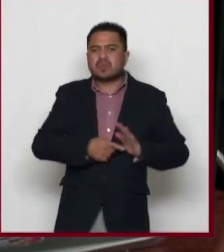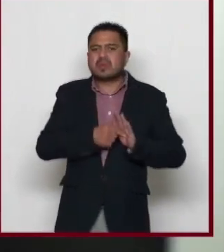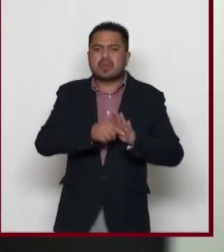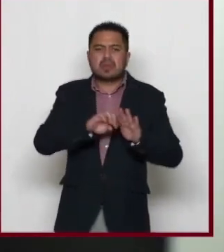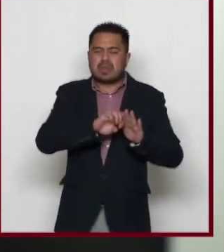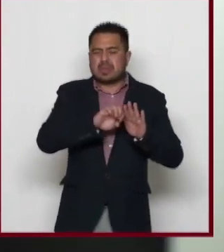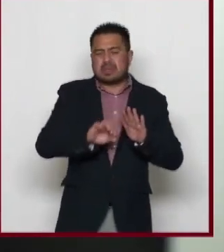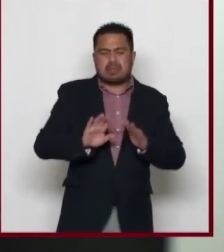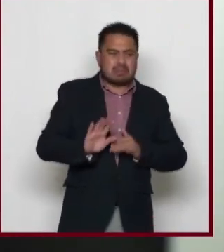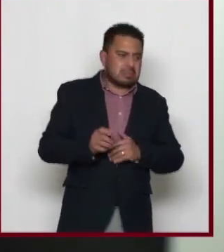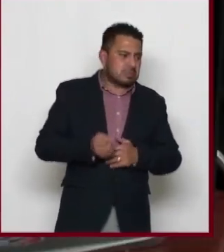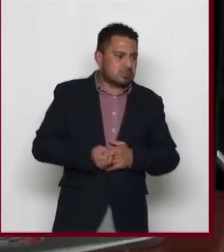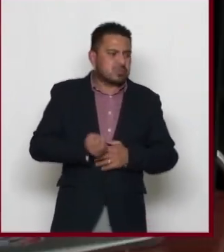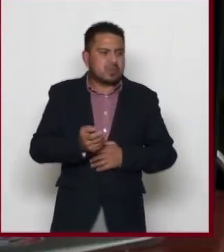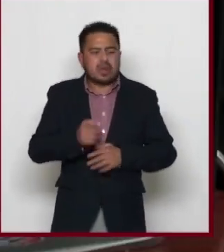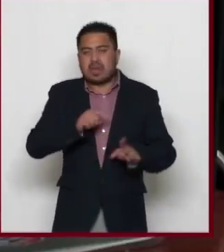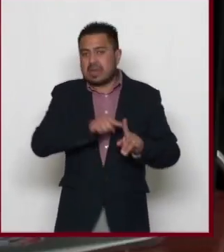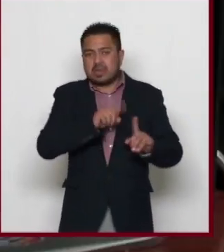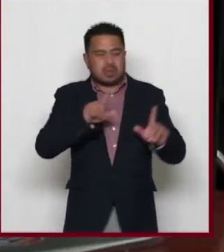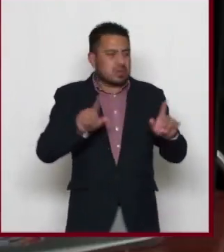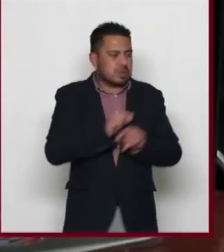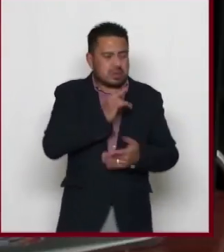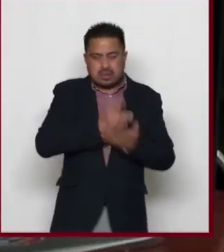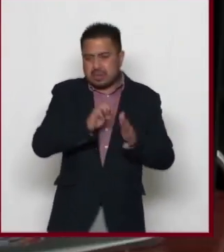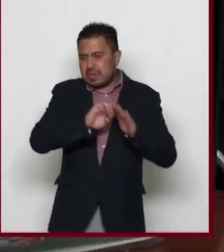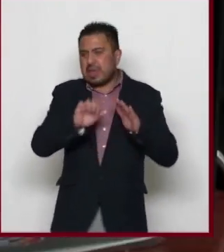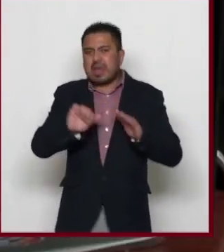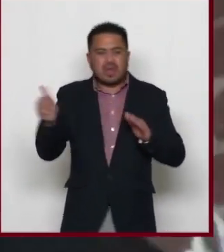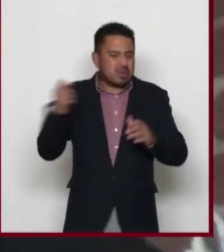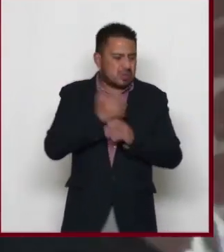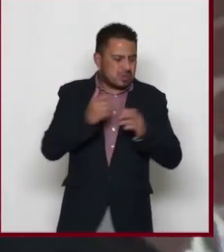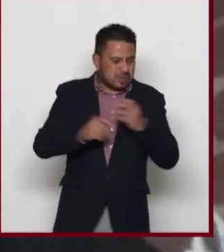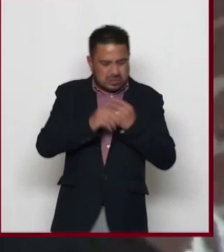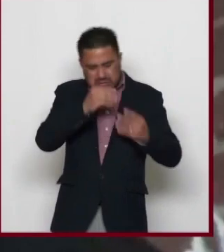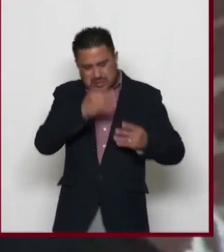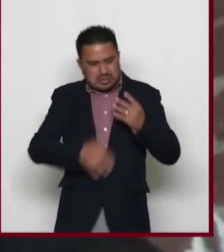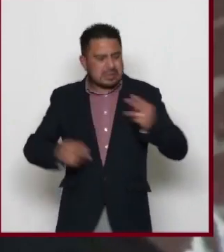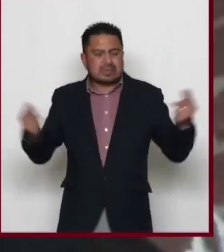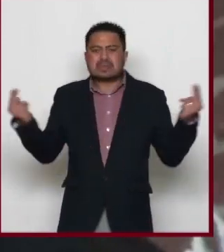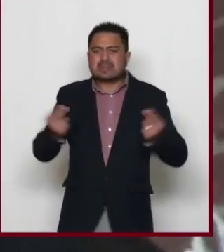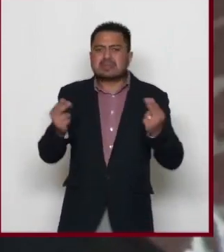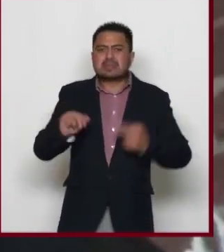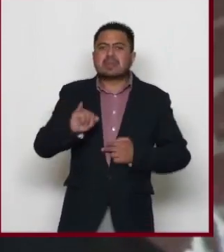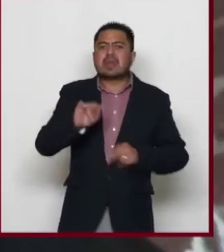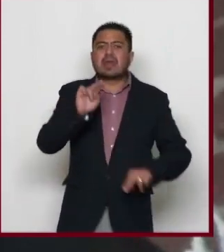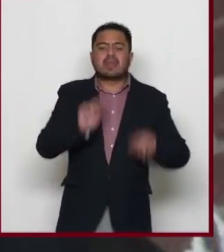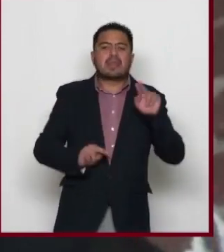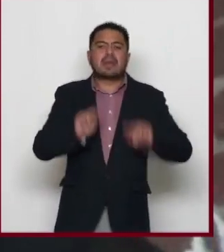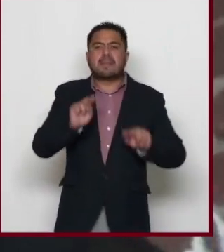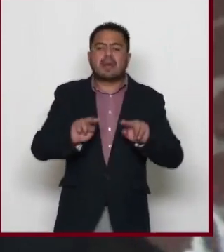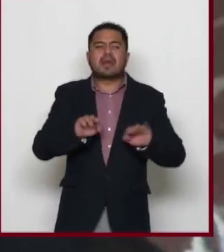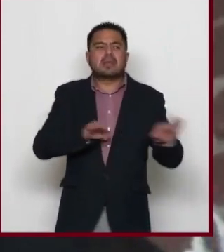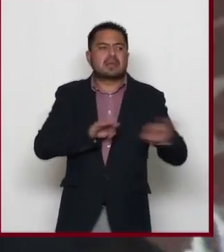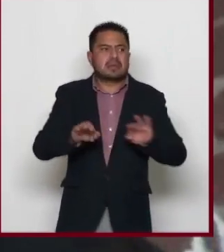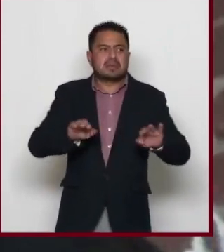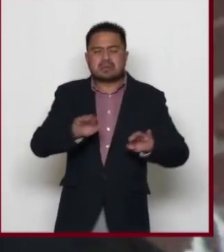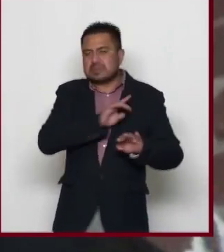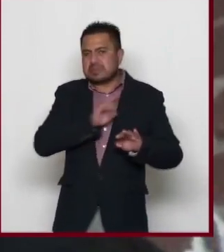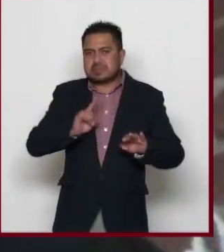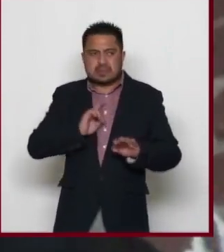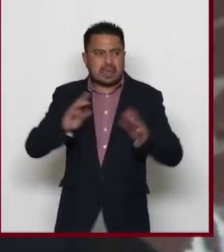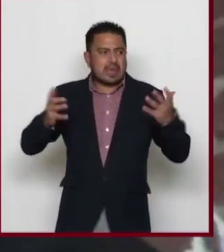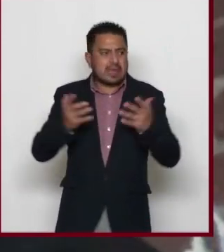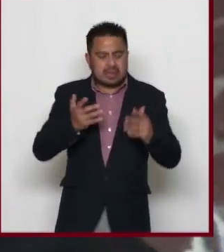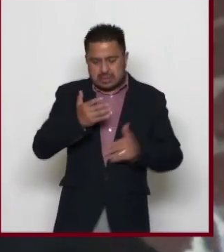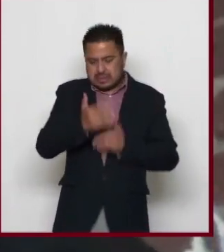y uno puede calcular los tiempos de exposición, por darle un ejemplo. Pero esto es nada más un ejemplo. Hay varias otras cuestiones que se